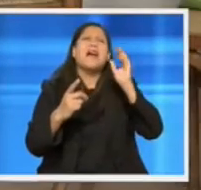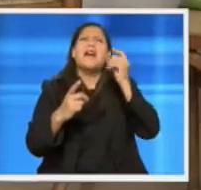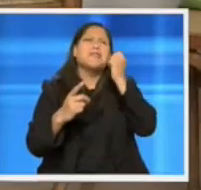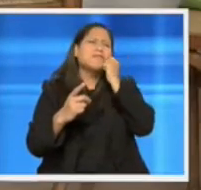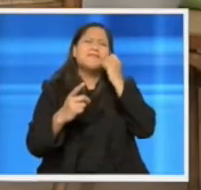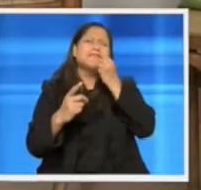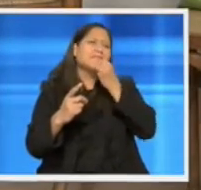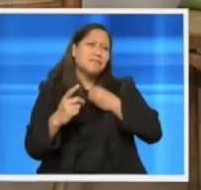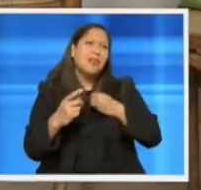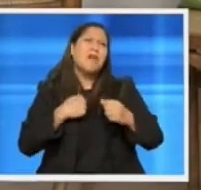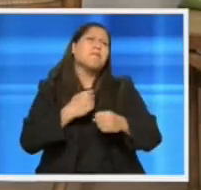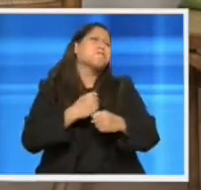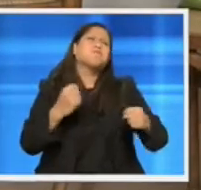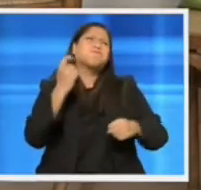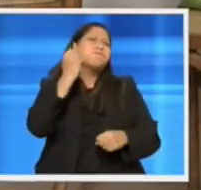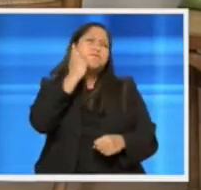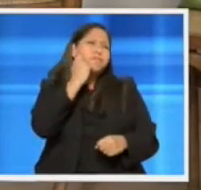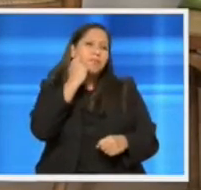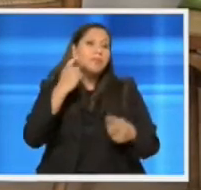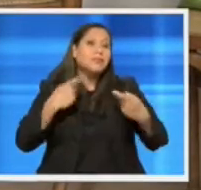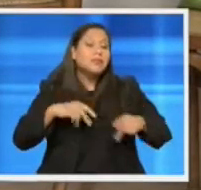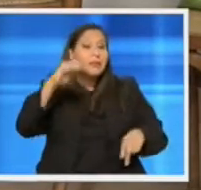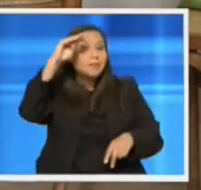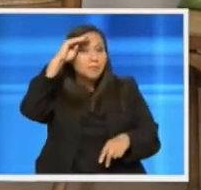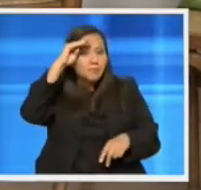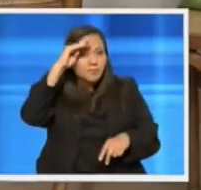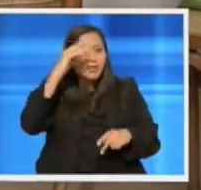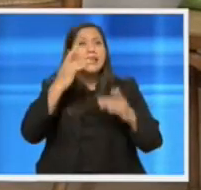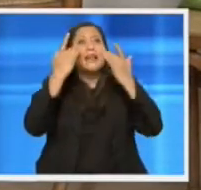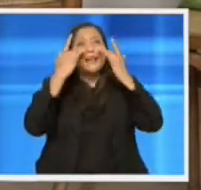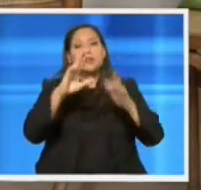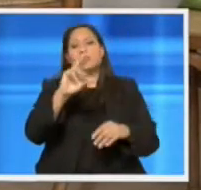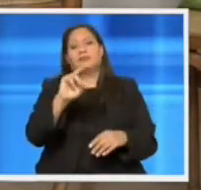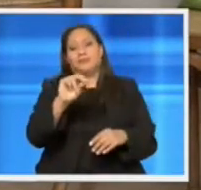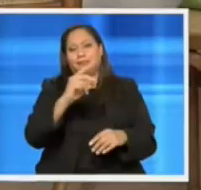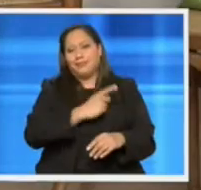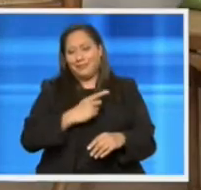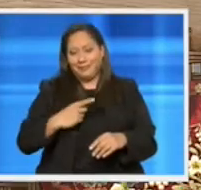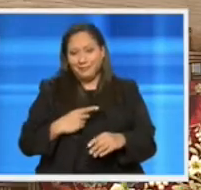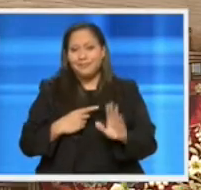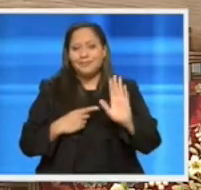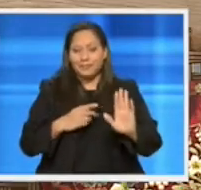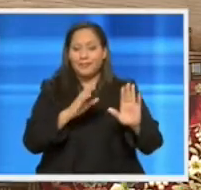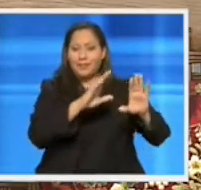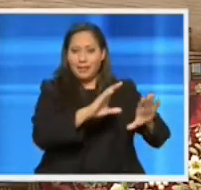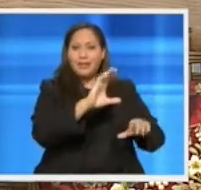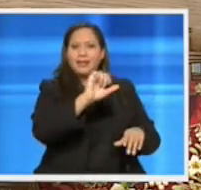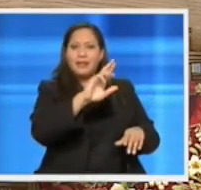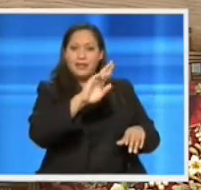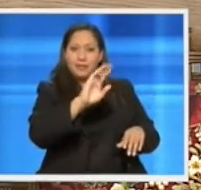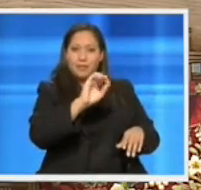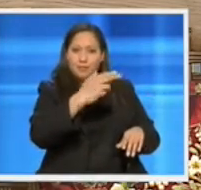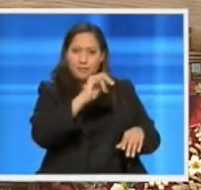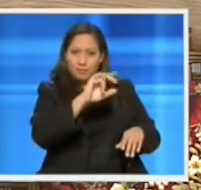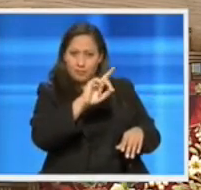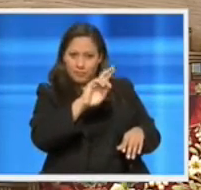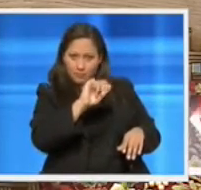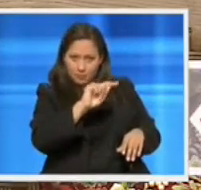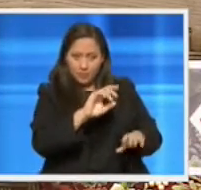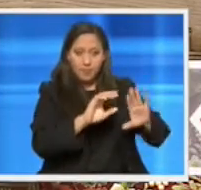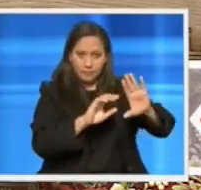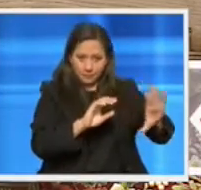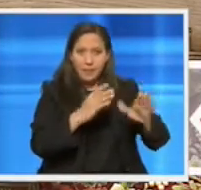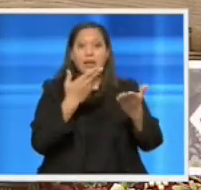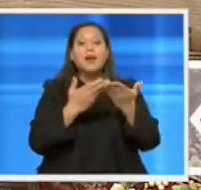modo, que voy a engordar. Ya la gente se mentaliza con eso. no tirar la toalla, ¿no? Exacto. Ahora, eso es respecto a los carbohidratos. Sí. Ahora, vamos en cuestión de la